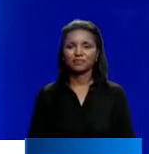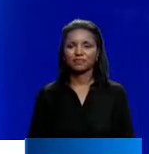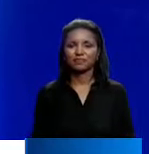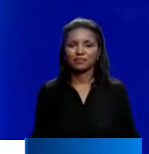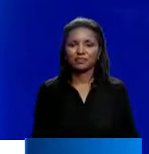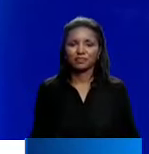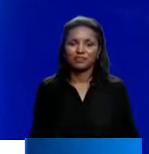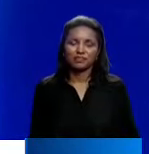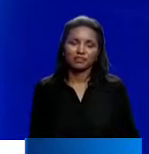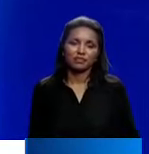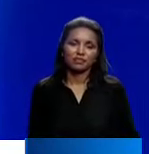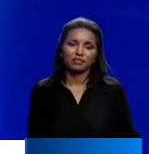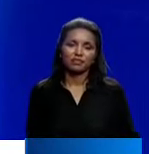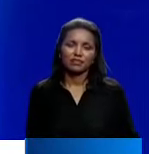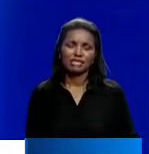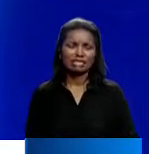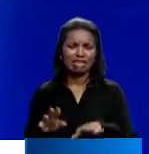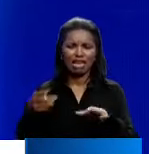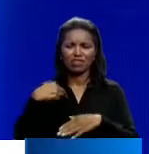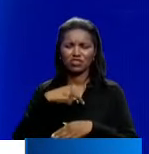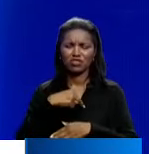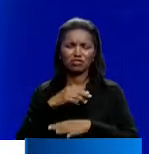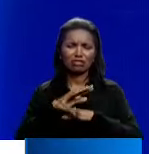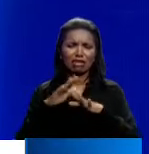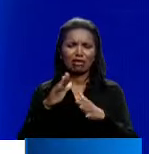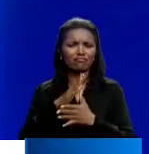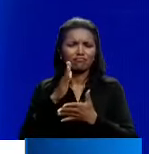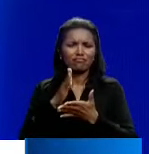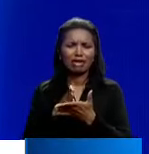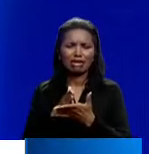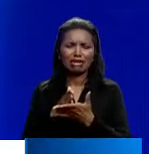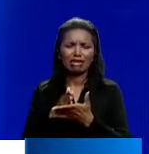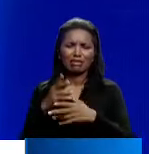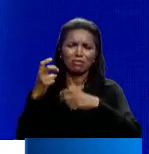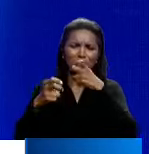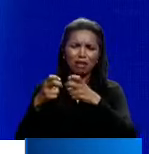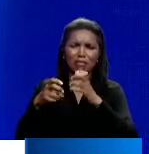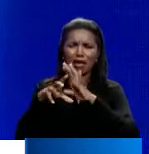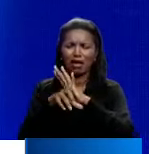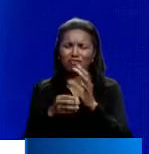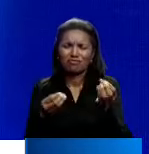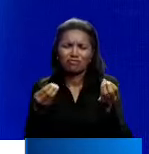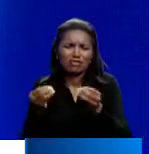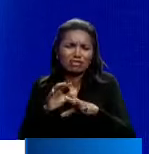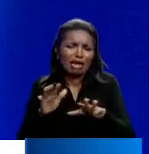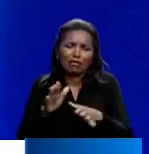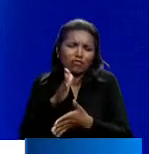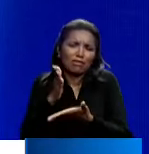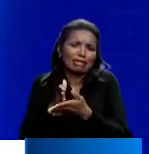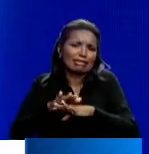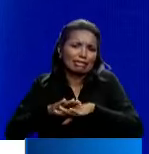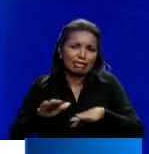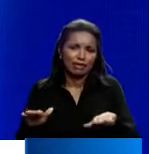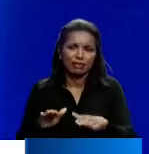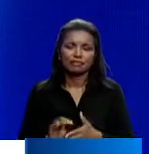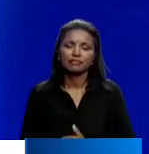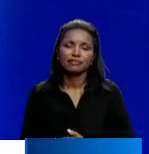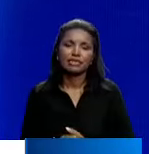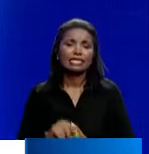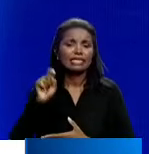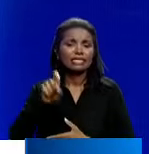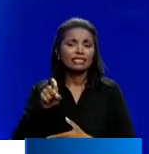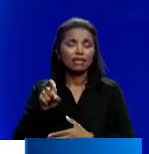estamos hartos de la corrupción, de la impunidad, y necesitamos instituciones fuertes para generar